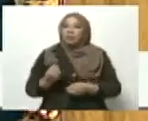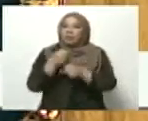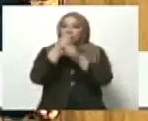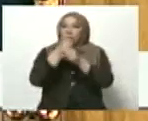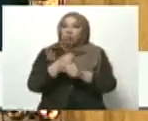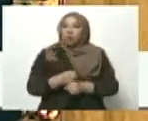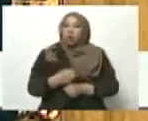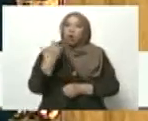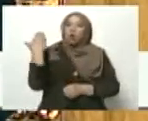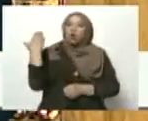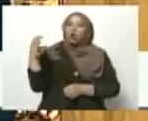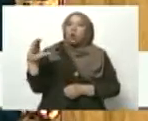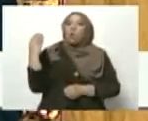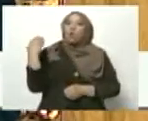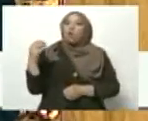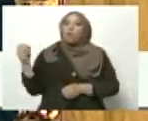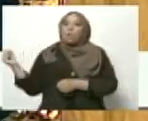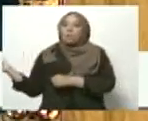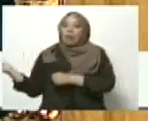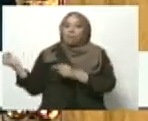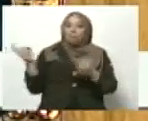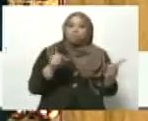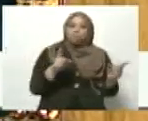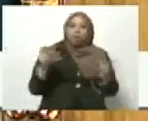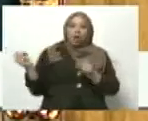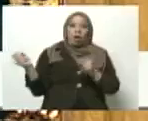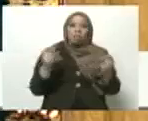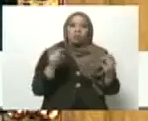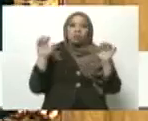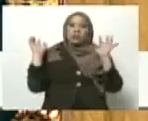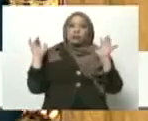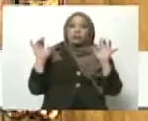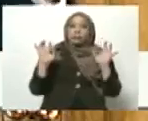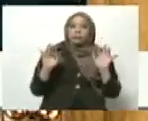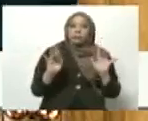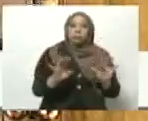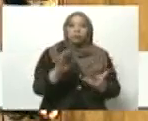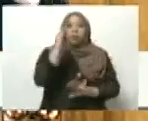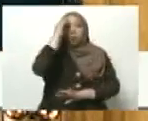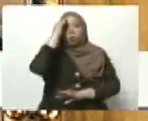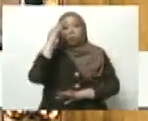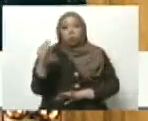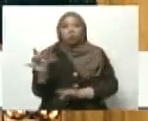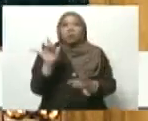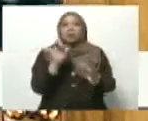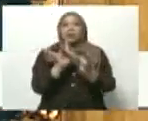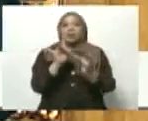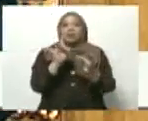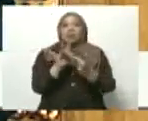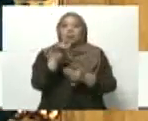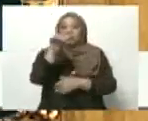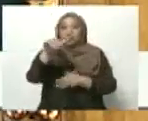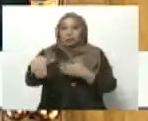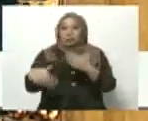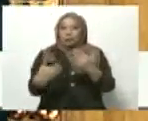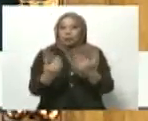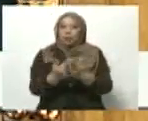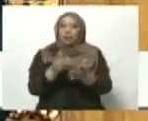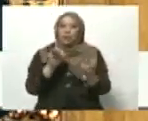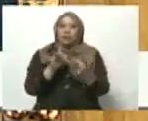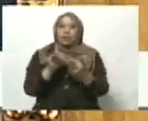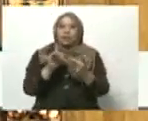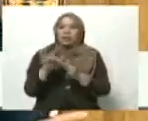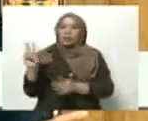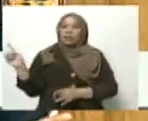que Colombia invadiera Venezuela. Ellos esperaban que el ejército colombiano directamente entrara en